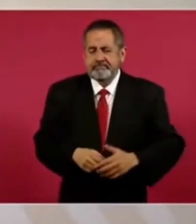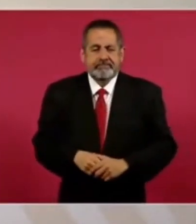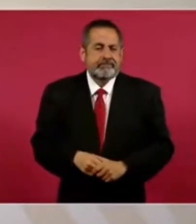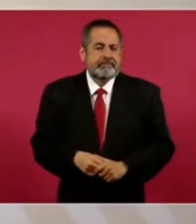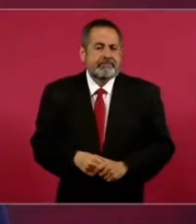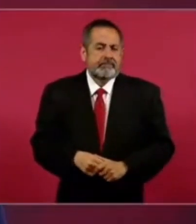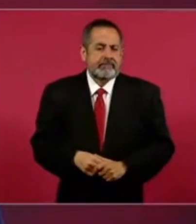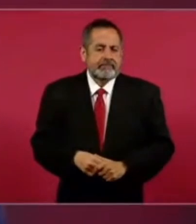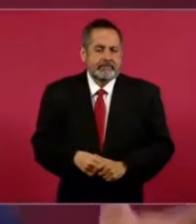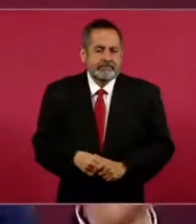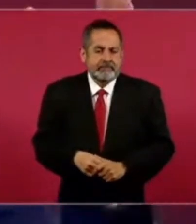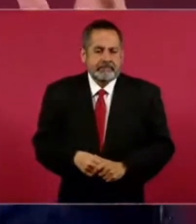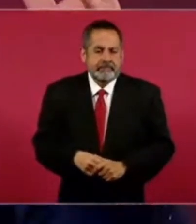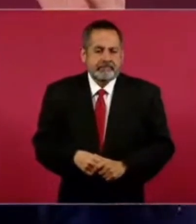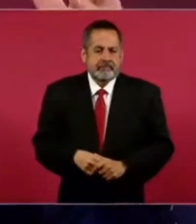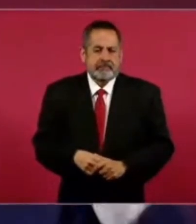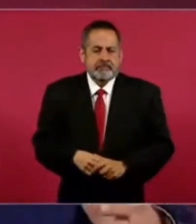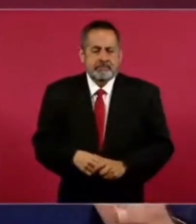Son,